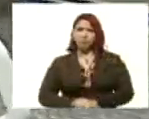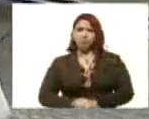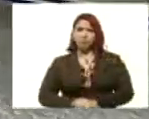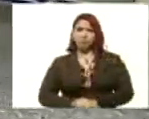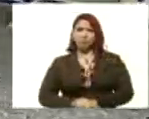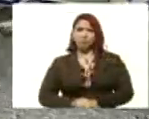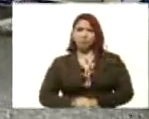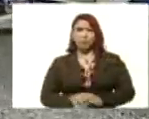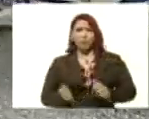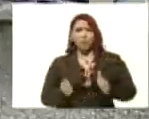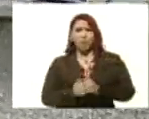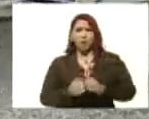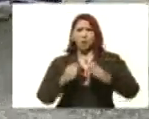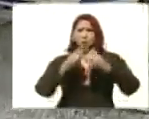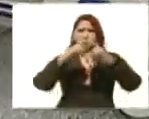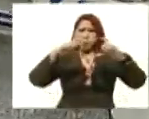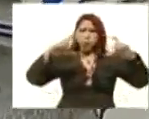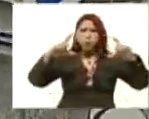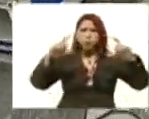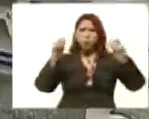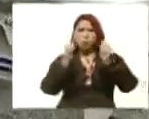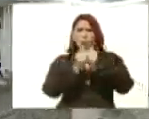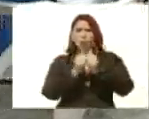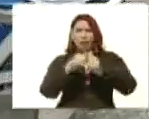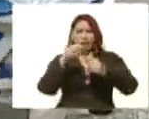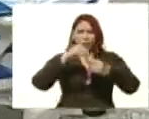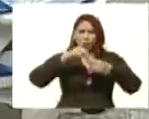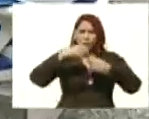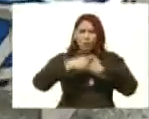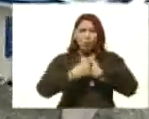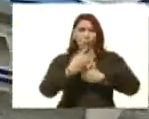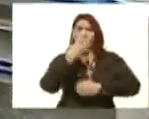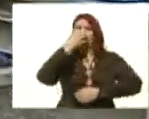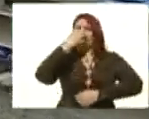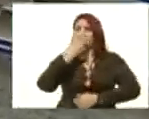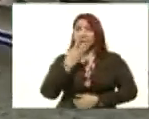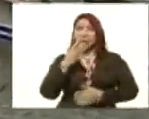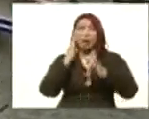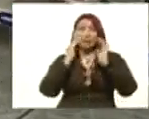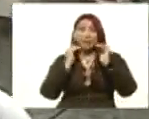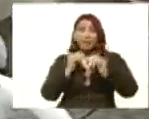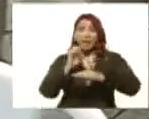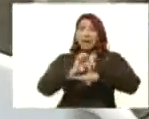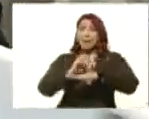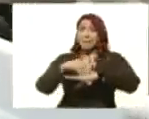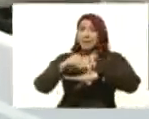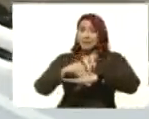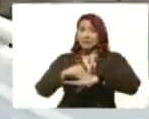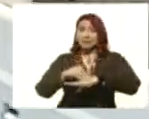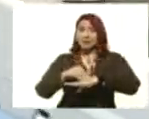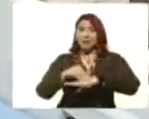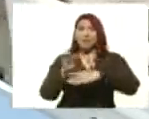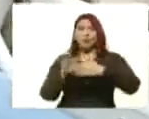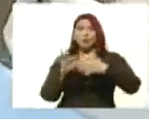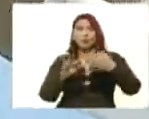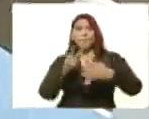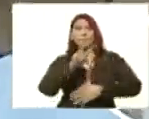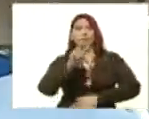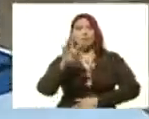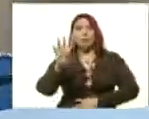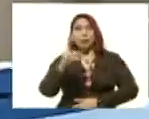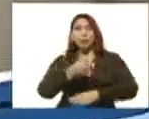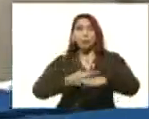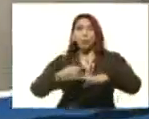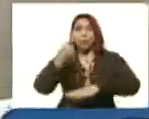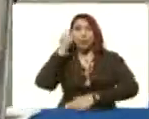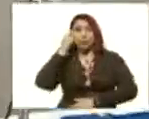Con sus monitores, con sus equipos, oxígenos, para atender las emergencias que estará funcionando las 24 horas del día. La